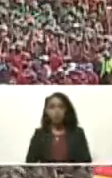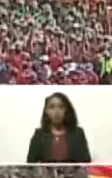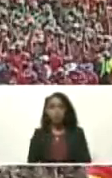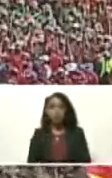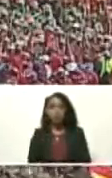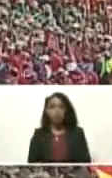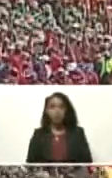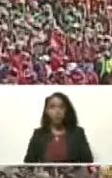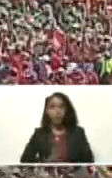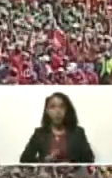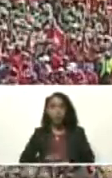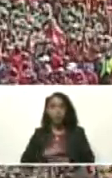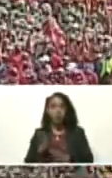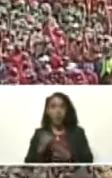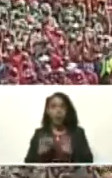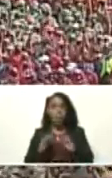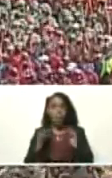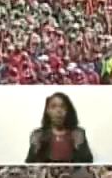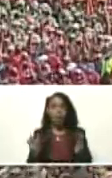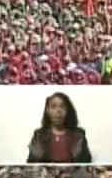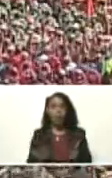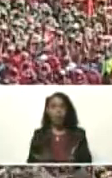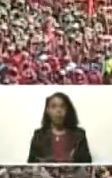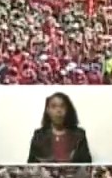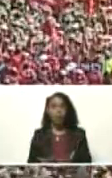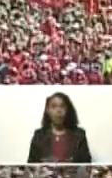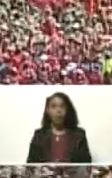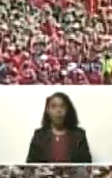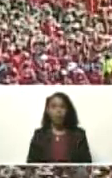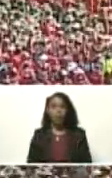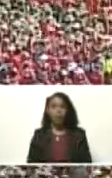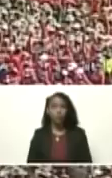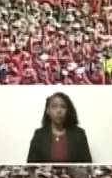porque la pandemia nos impidió